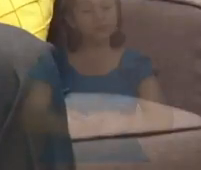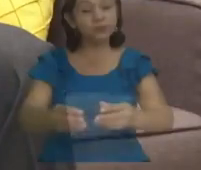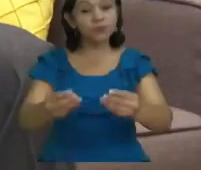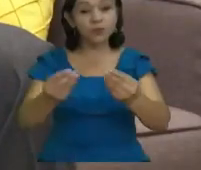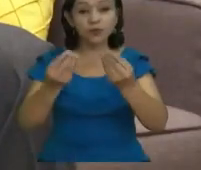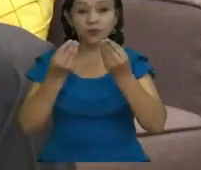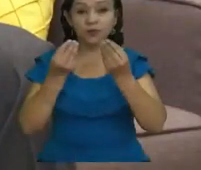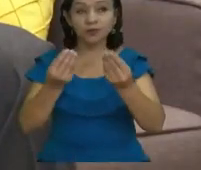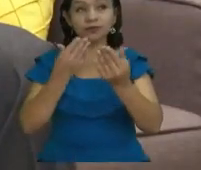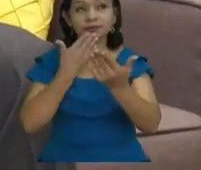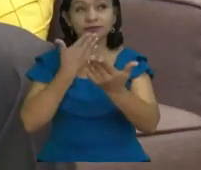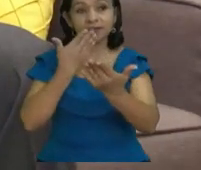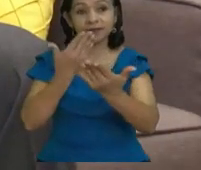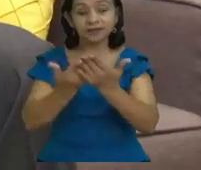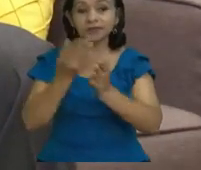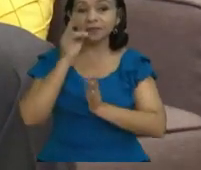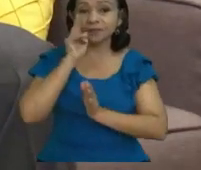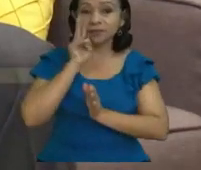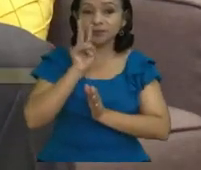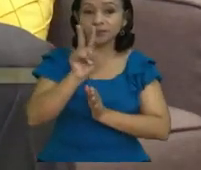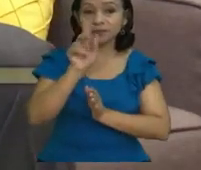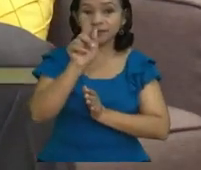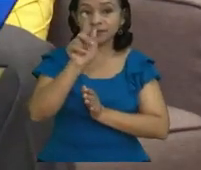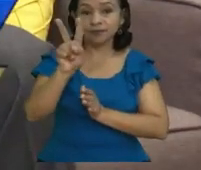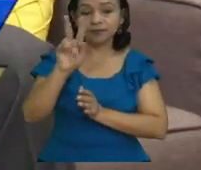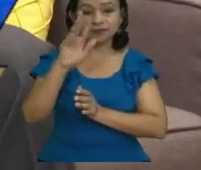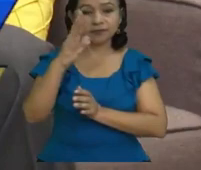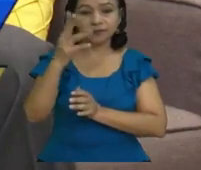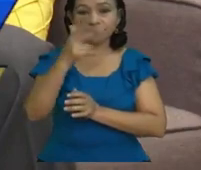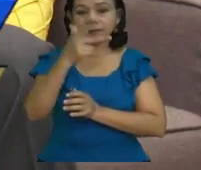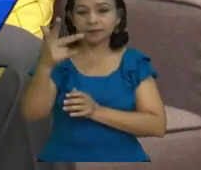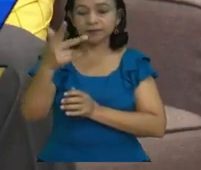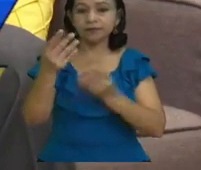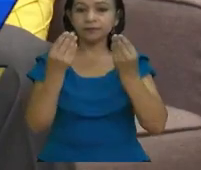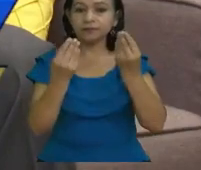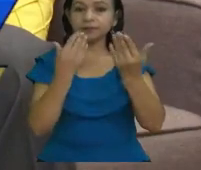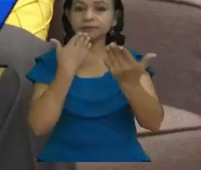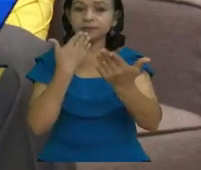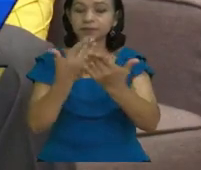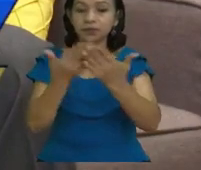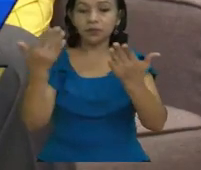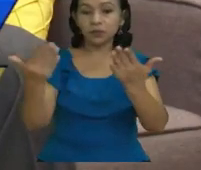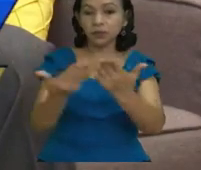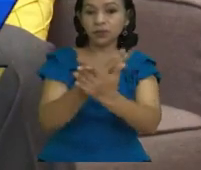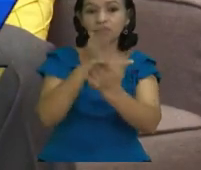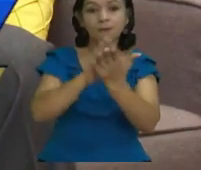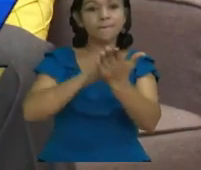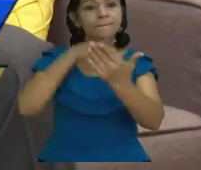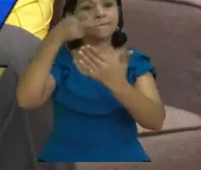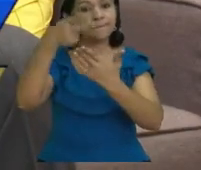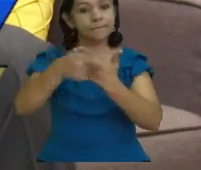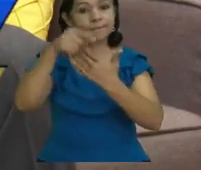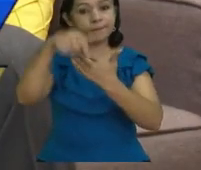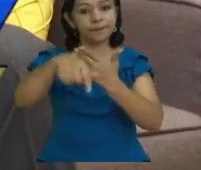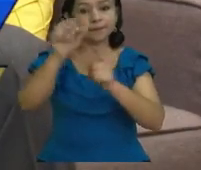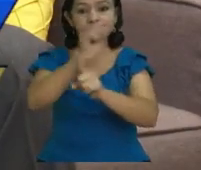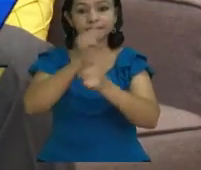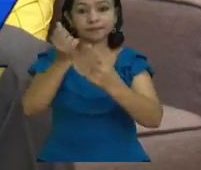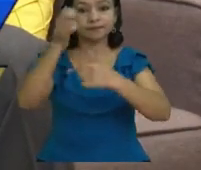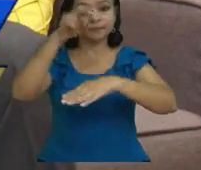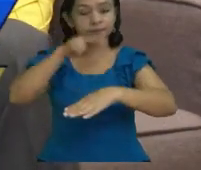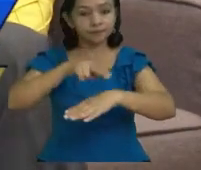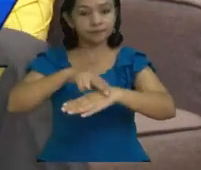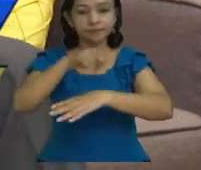Muchísimas gracias por estar en sintonía del canal parlamentario. Muchísimas gracias por acompañarnos en una nueva edición de su programa Desde el Parlamento. Hoy